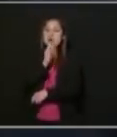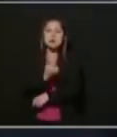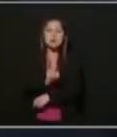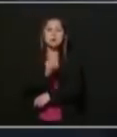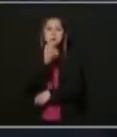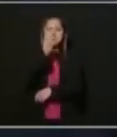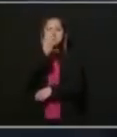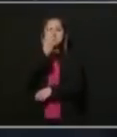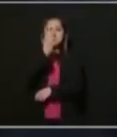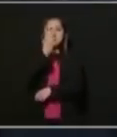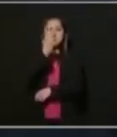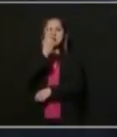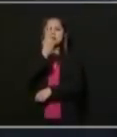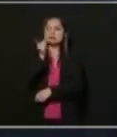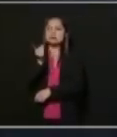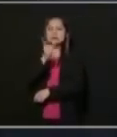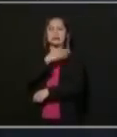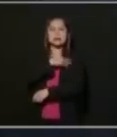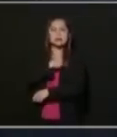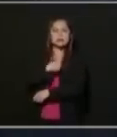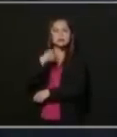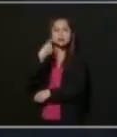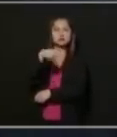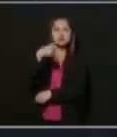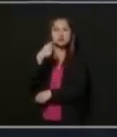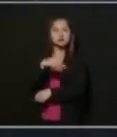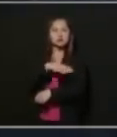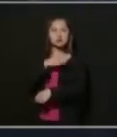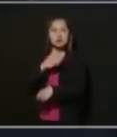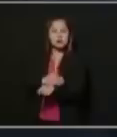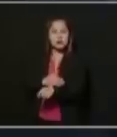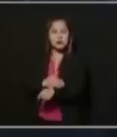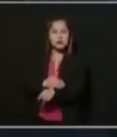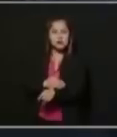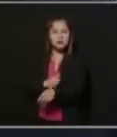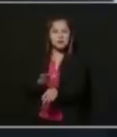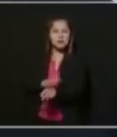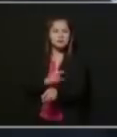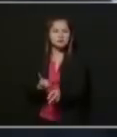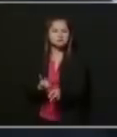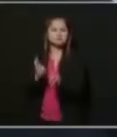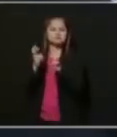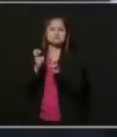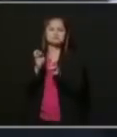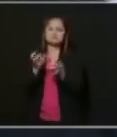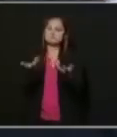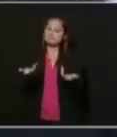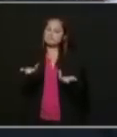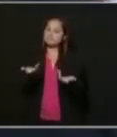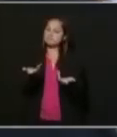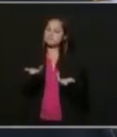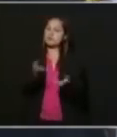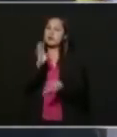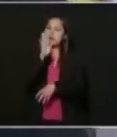su hijo cometió un delito. Siempre dicen que